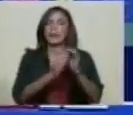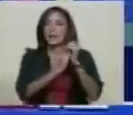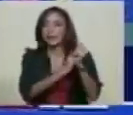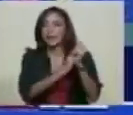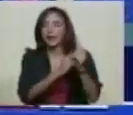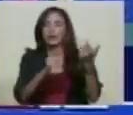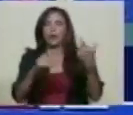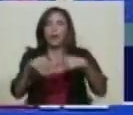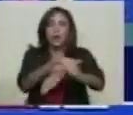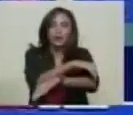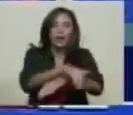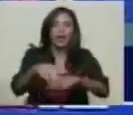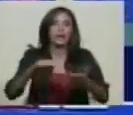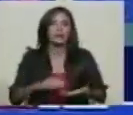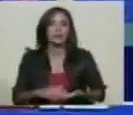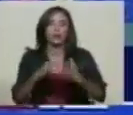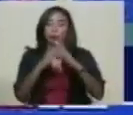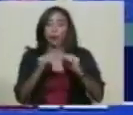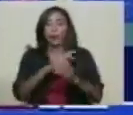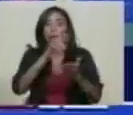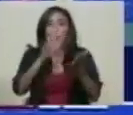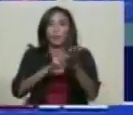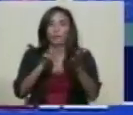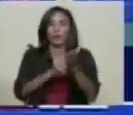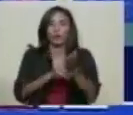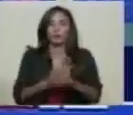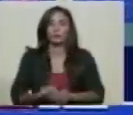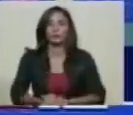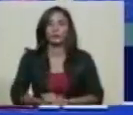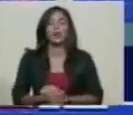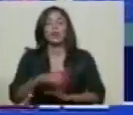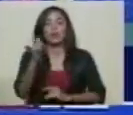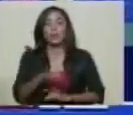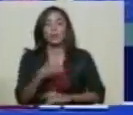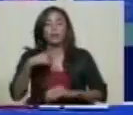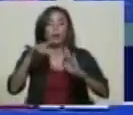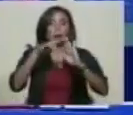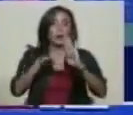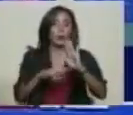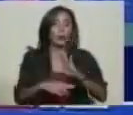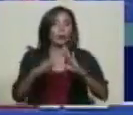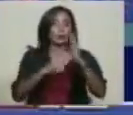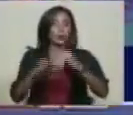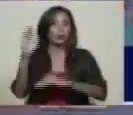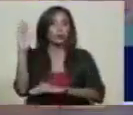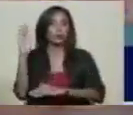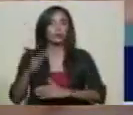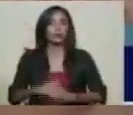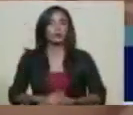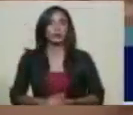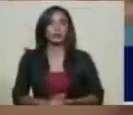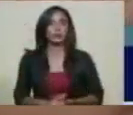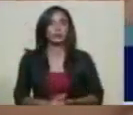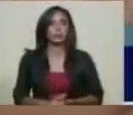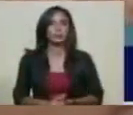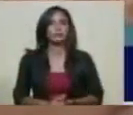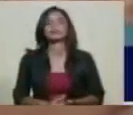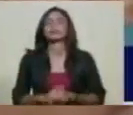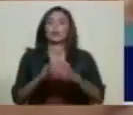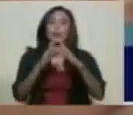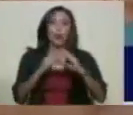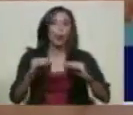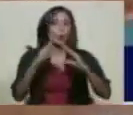calle aprobado y debe llevarse a los estatutos y a todos los documentos organizativos y políticos del